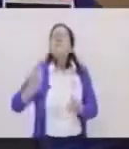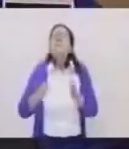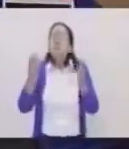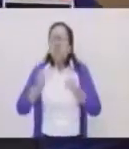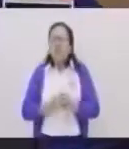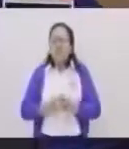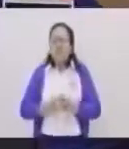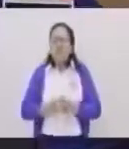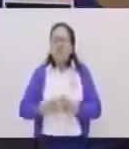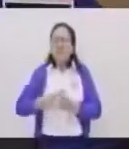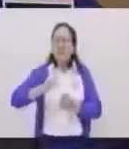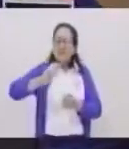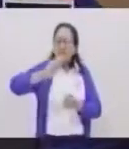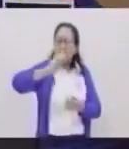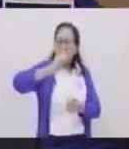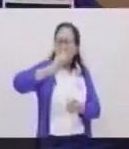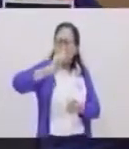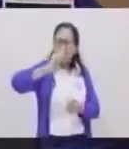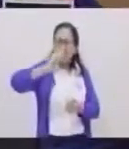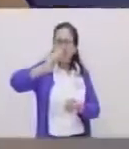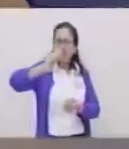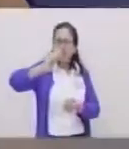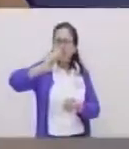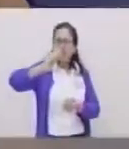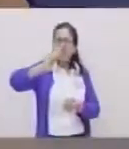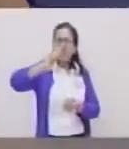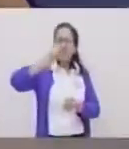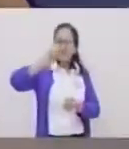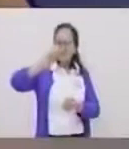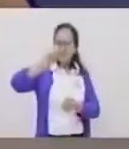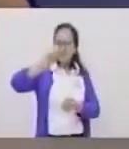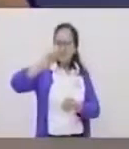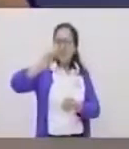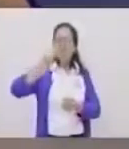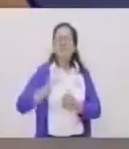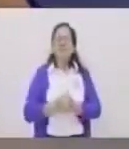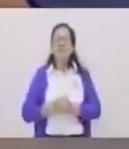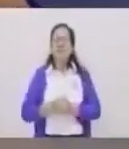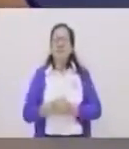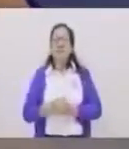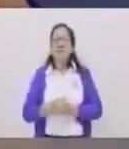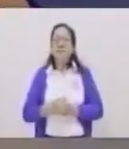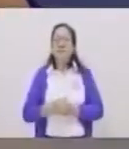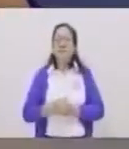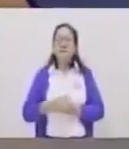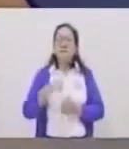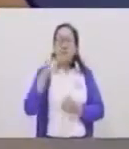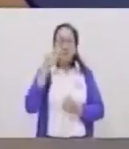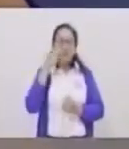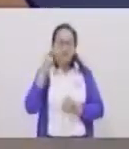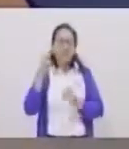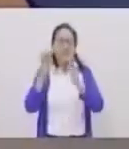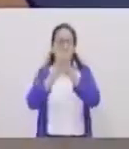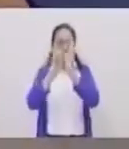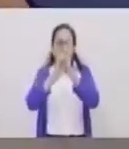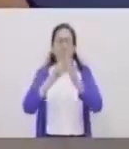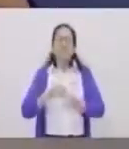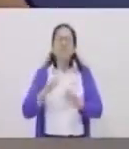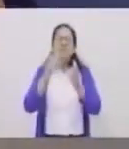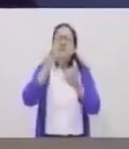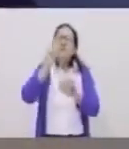debes tomarlo adecuadamente. Recuerda realizar este movimiento en forma de boquita de pato. Tomas el lápiz, tu